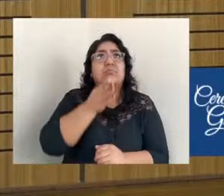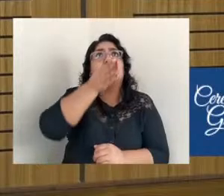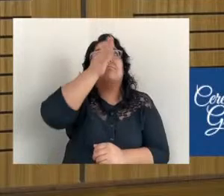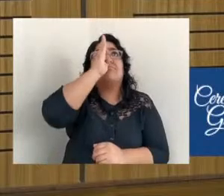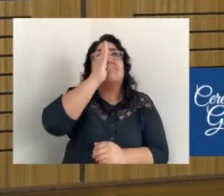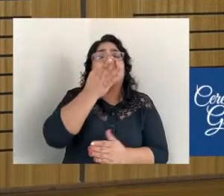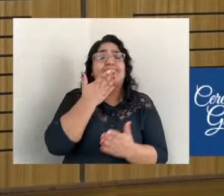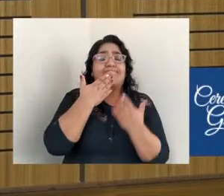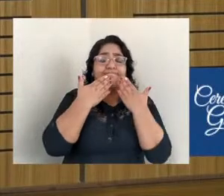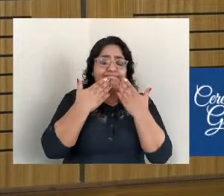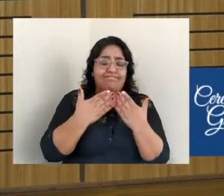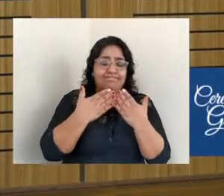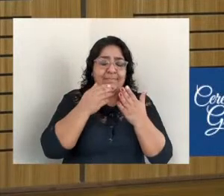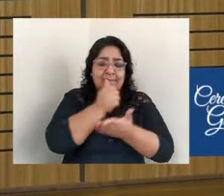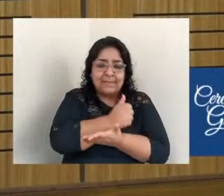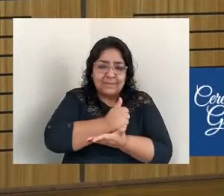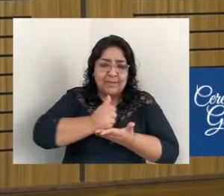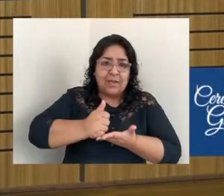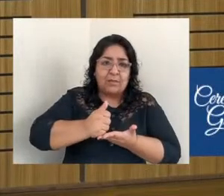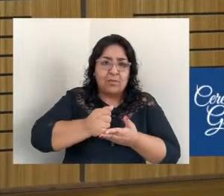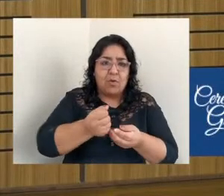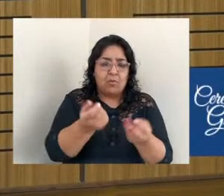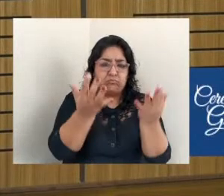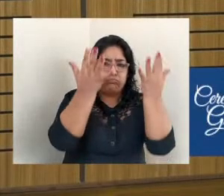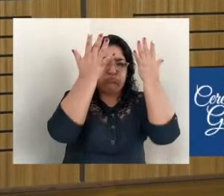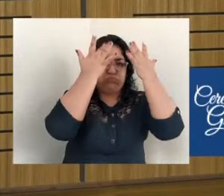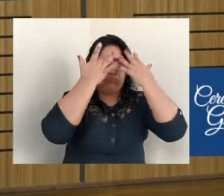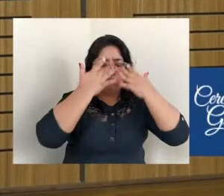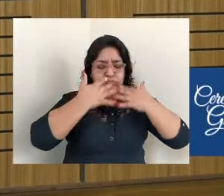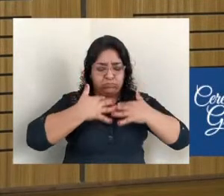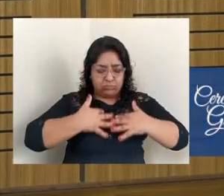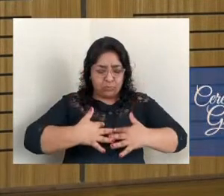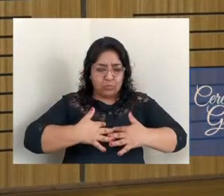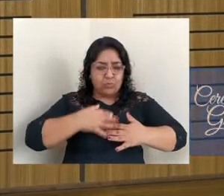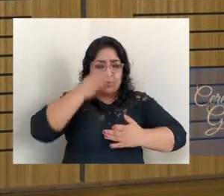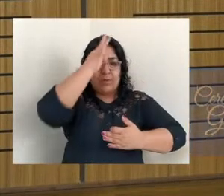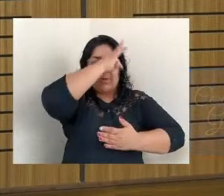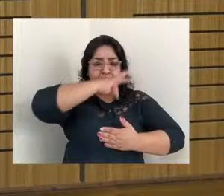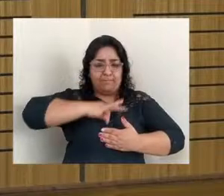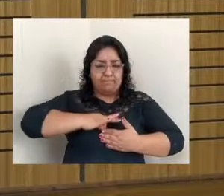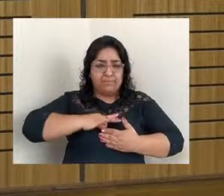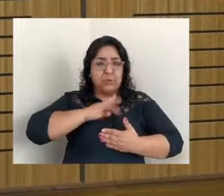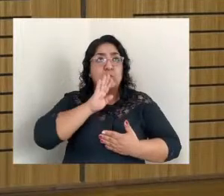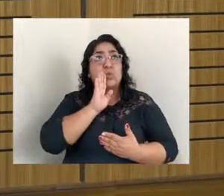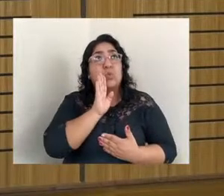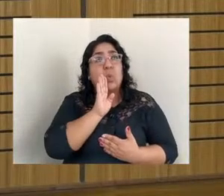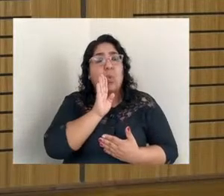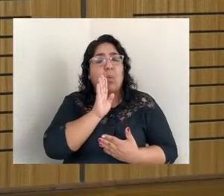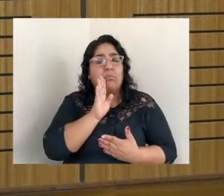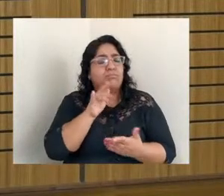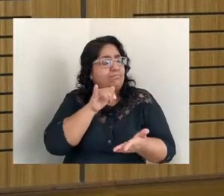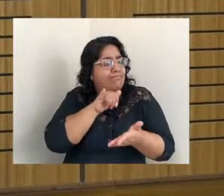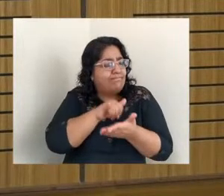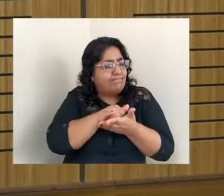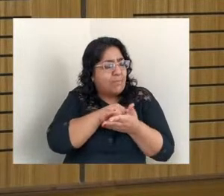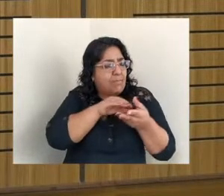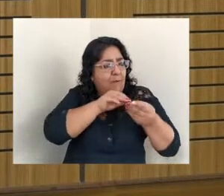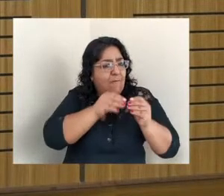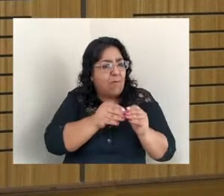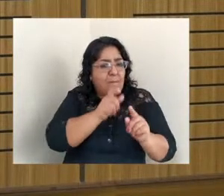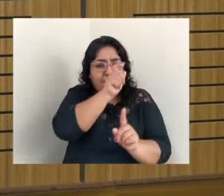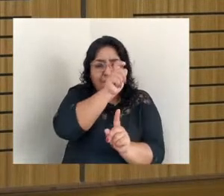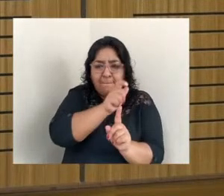santidad, derrama sobre nosotros en este día tu Santo Espíritu, así como lo derramaste sobre